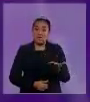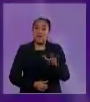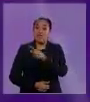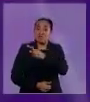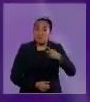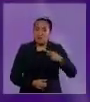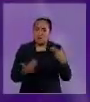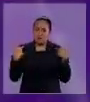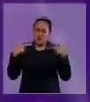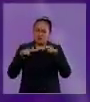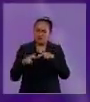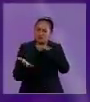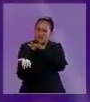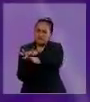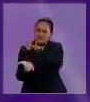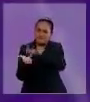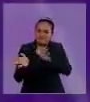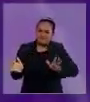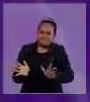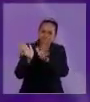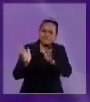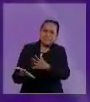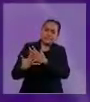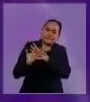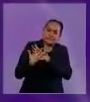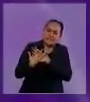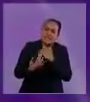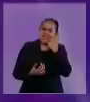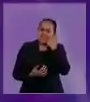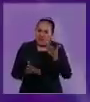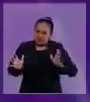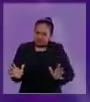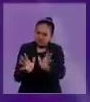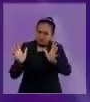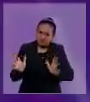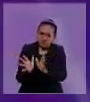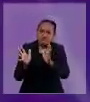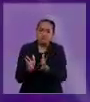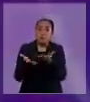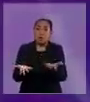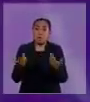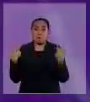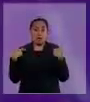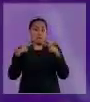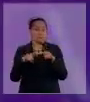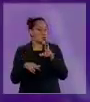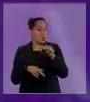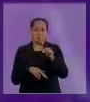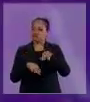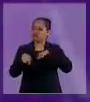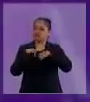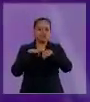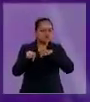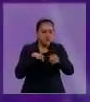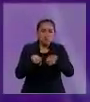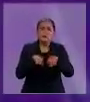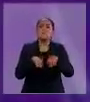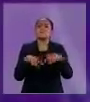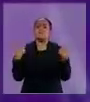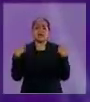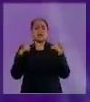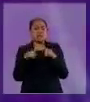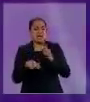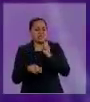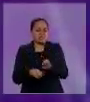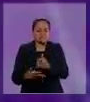quienes tengan esa vocación, y todos la tienen, ser maestro no es un empleo, es una vocación, y hemos planteado que tengan mejores plazas los